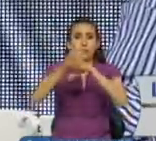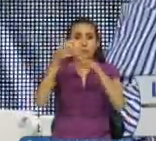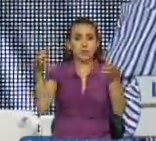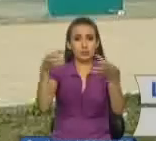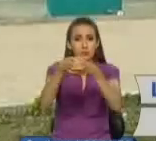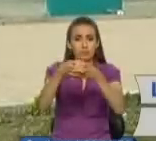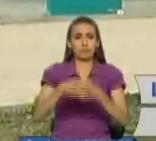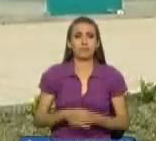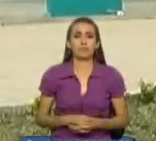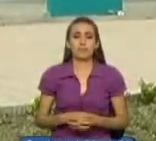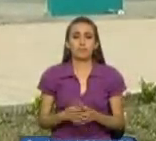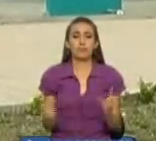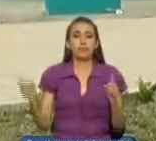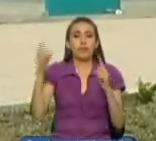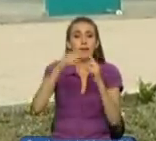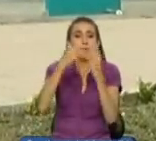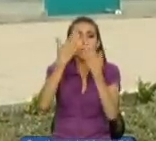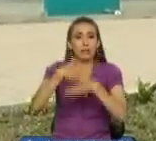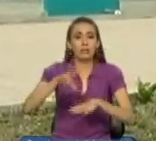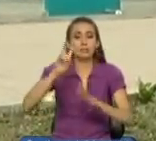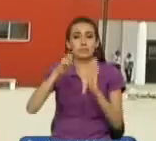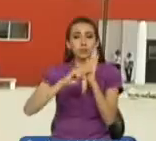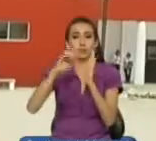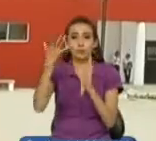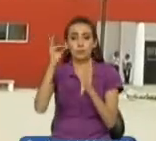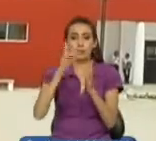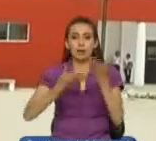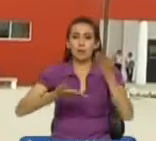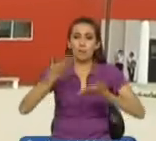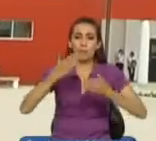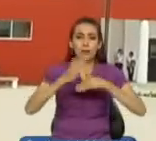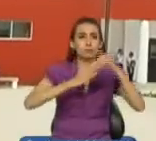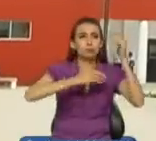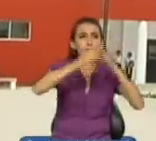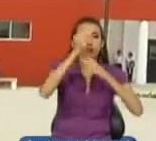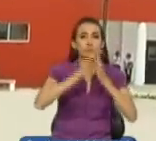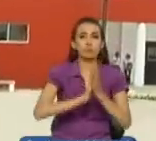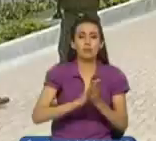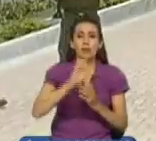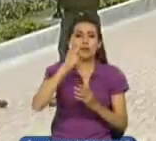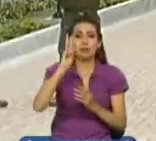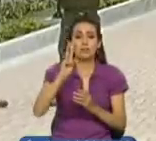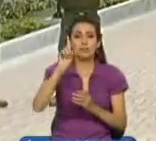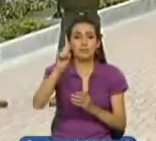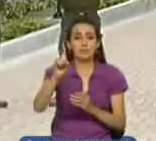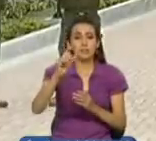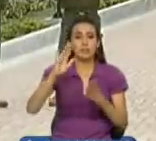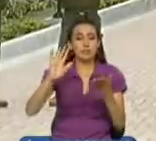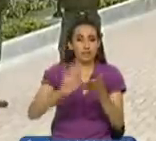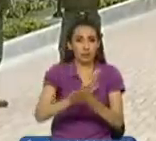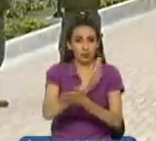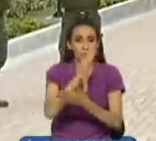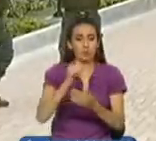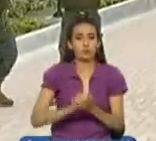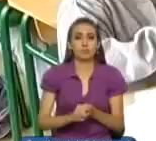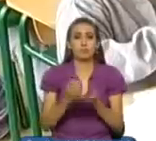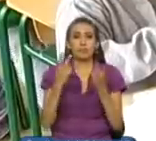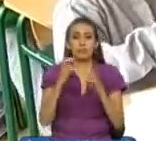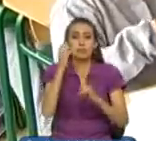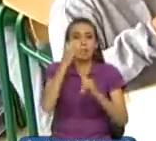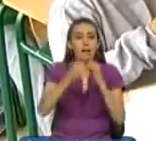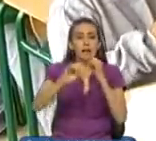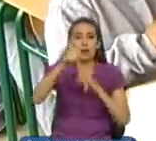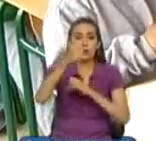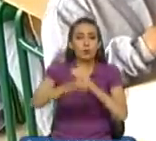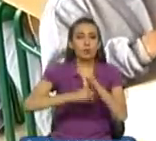dirigencia hasta finales de 2017 se espera construir a nivel nacional 61 unidades educativas del milenio durante la última